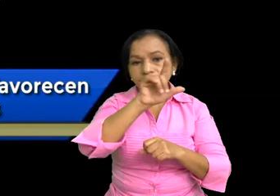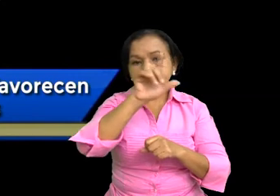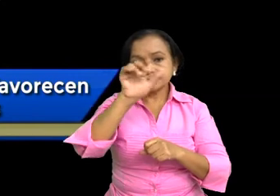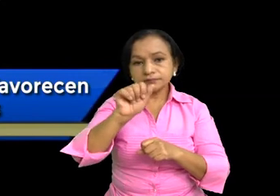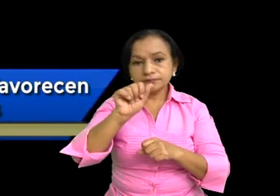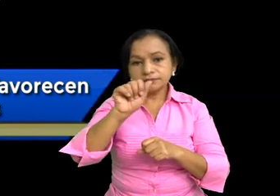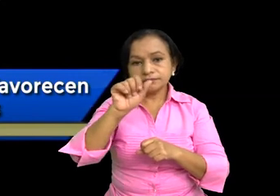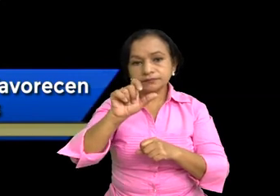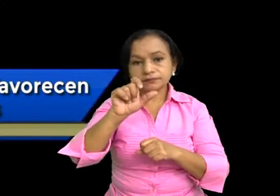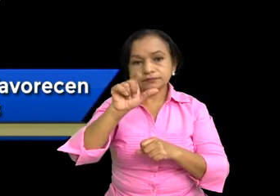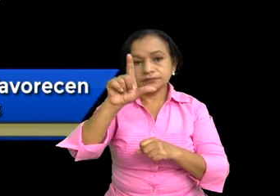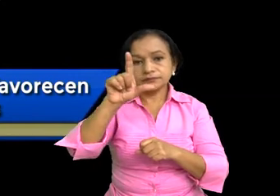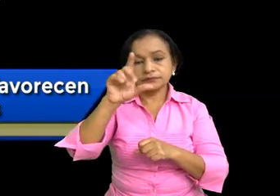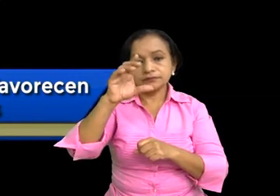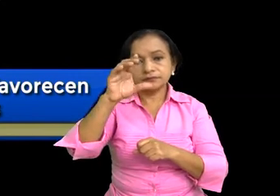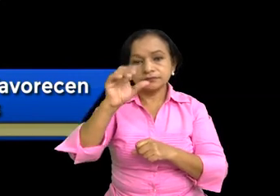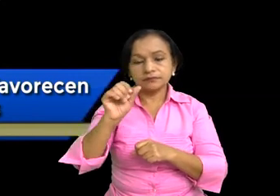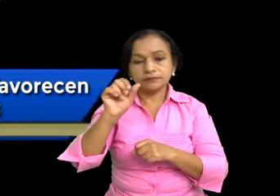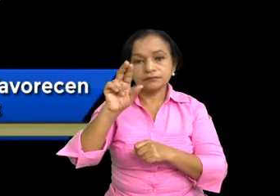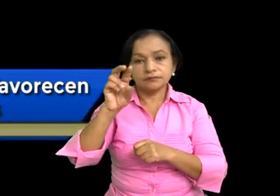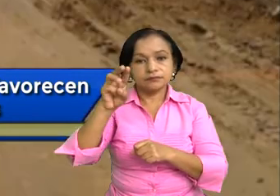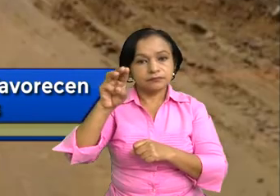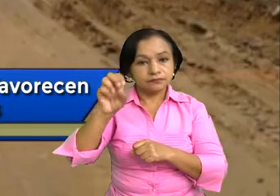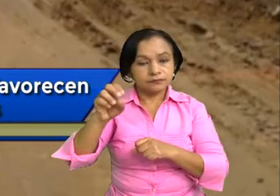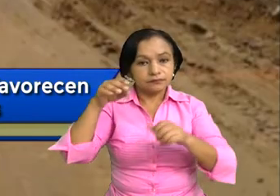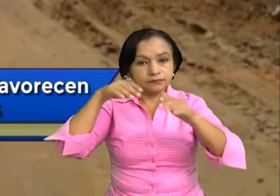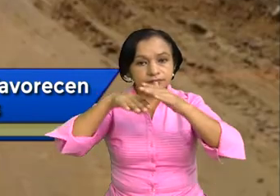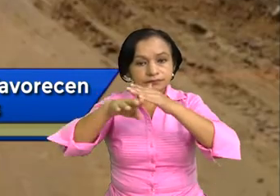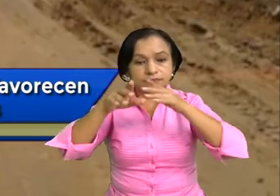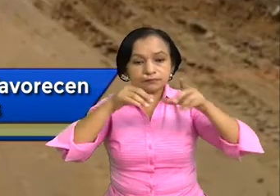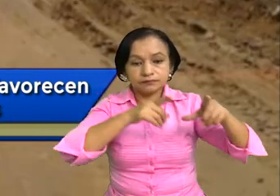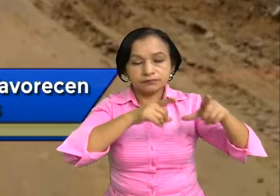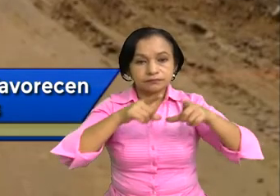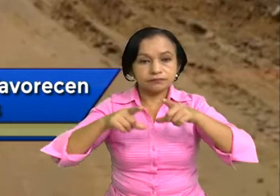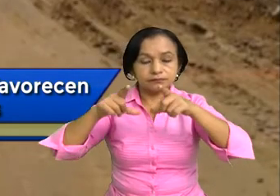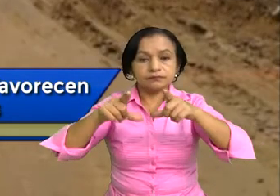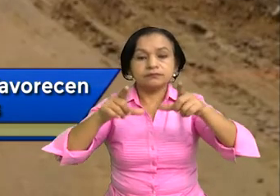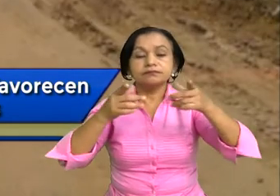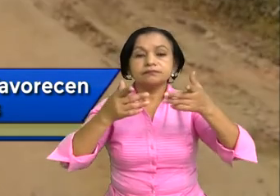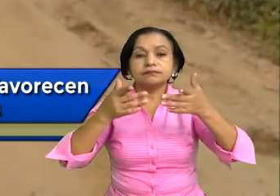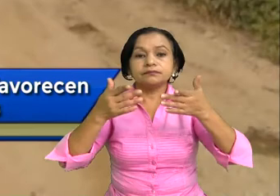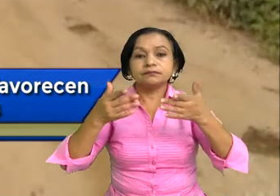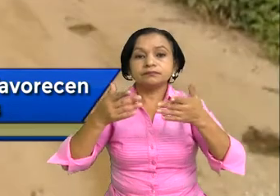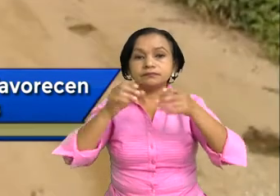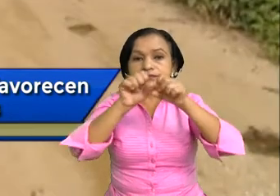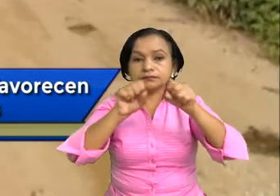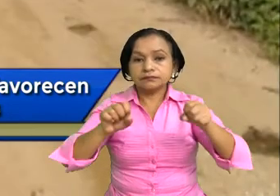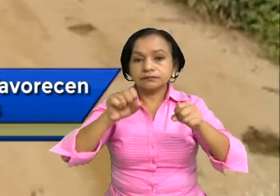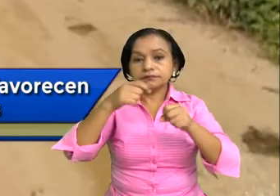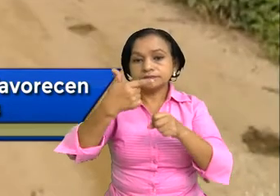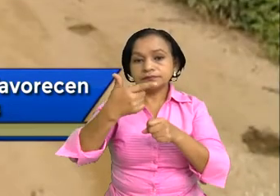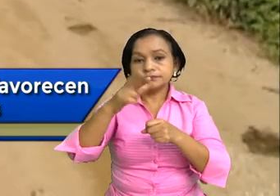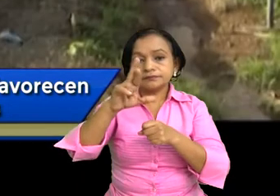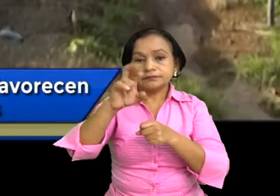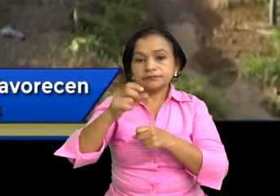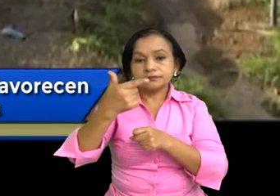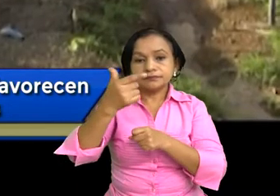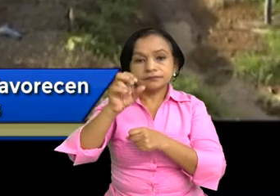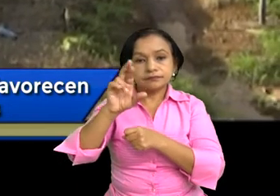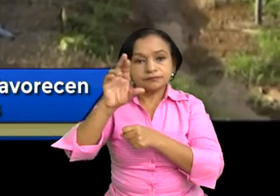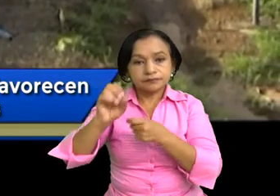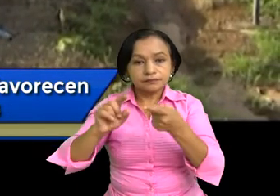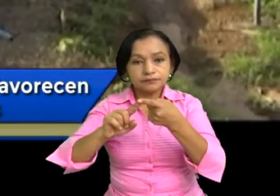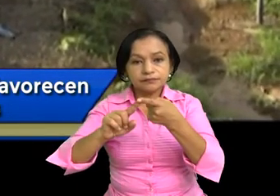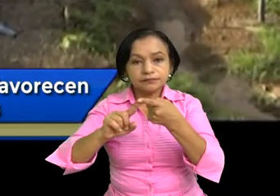En Villa El Carmen tenemos el acceso del adoquinado San Gregorio Buenavista, que va de Villa El Carmen hasta el